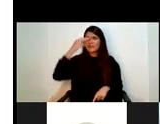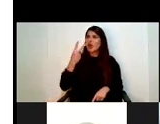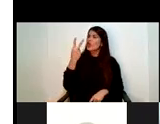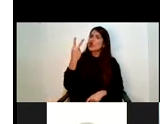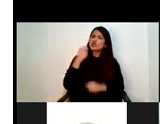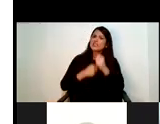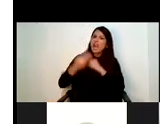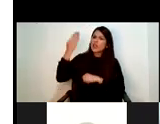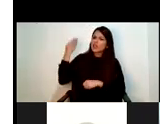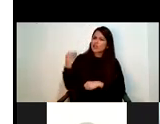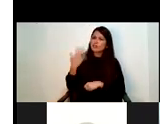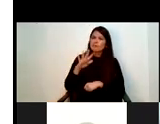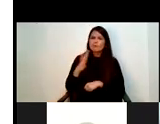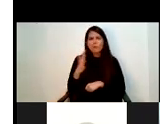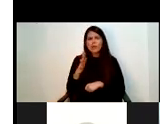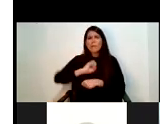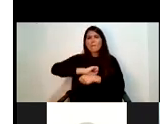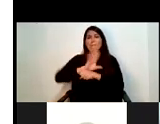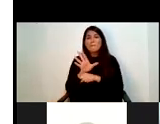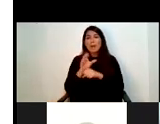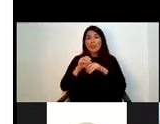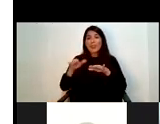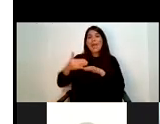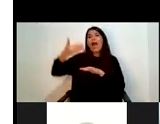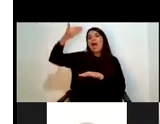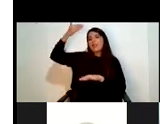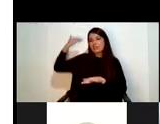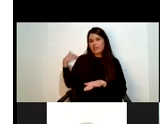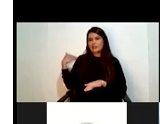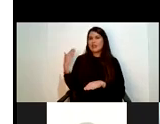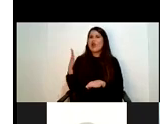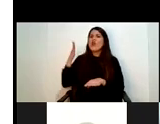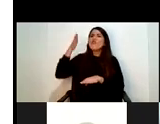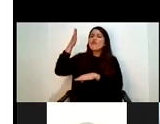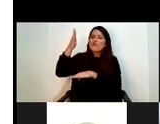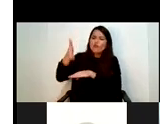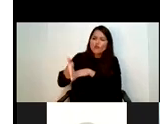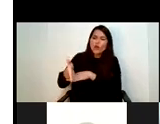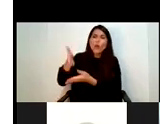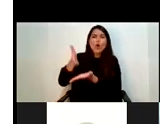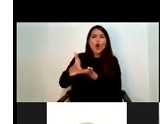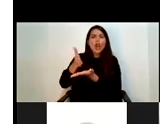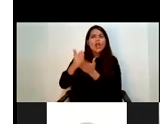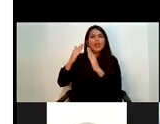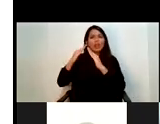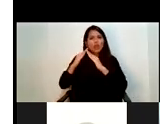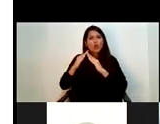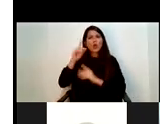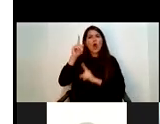menos, pre-pandemia también, fui a realizar la visita a un colegio, a uno de